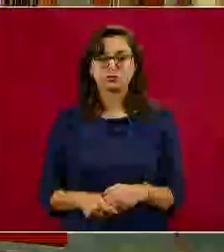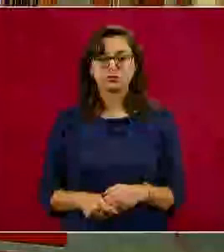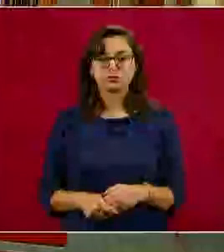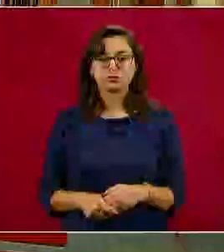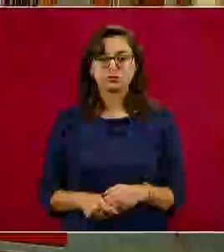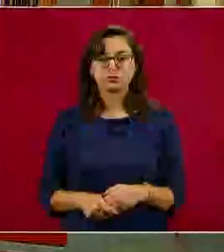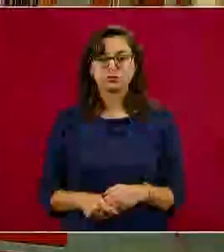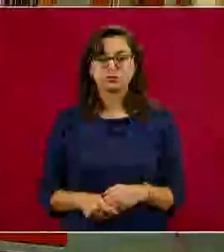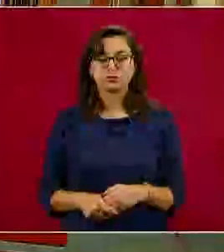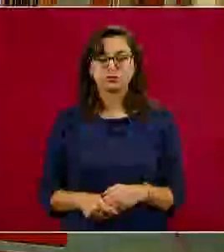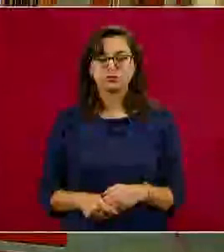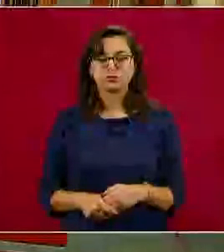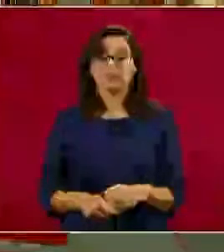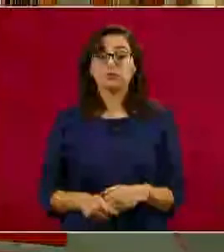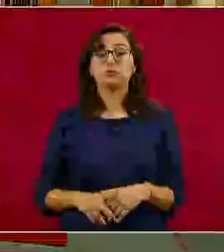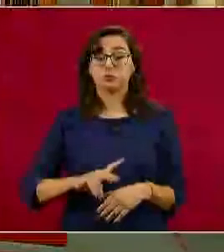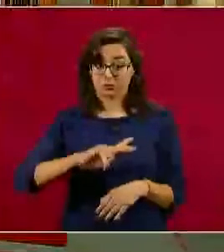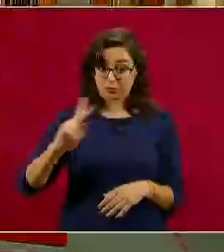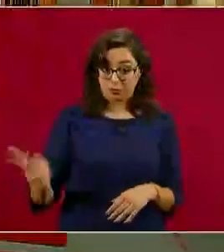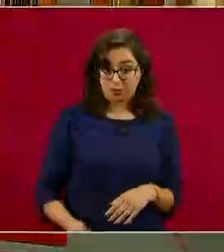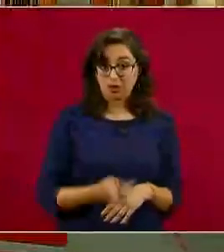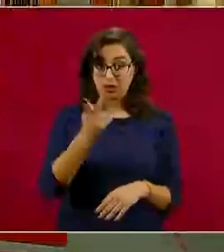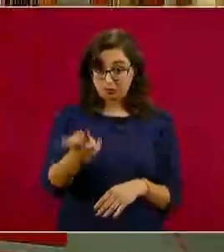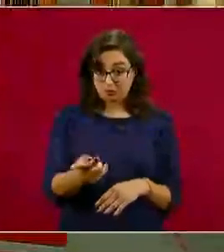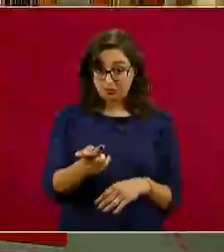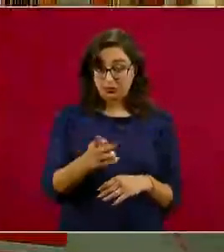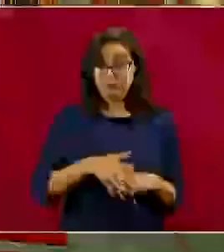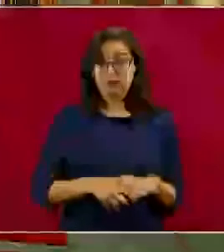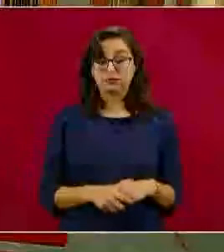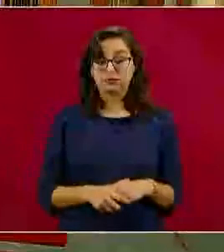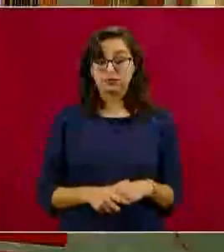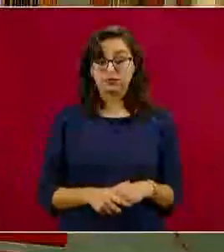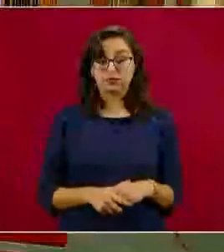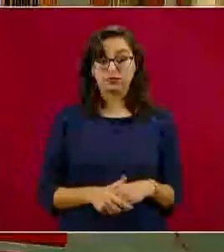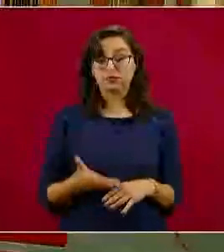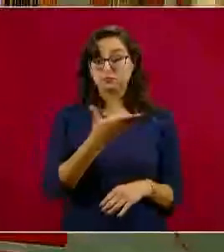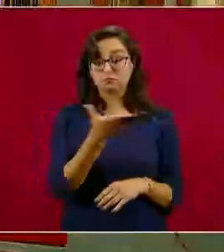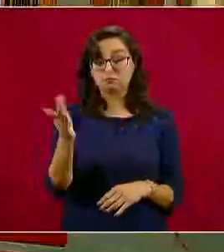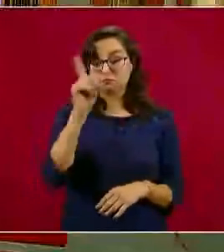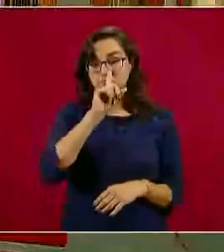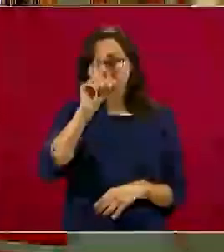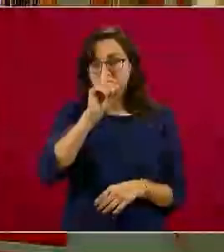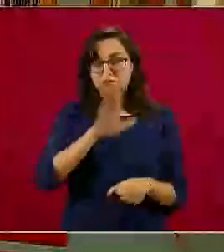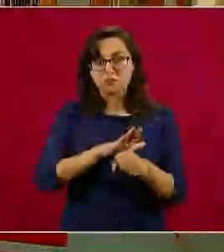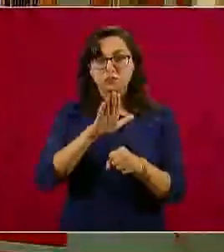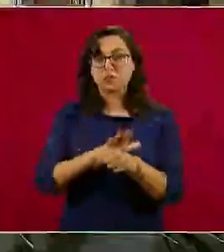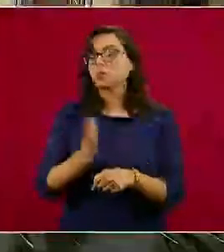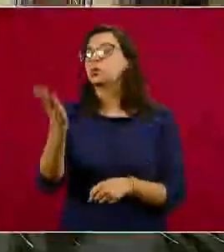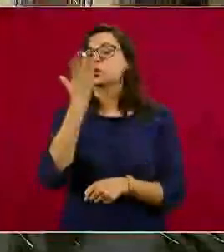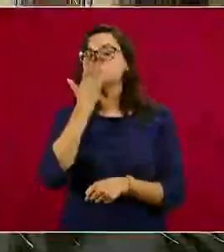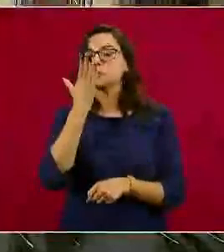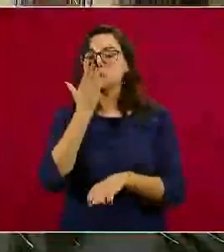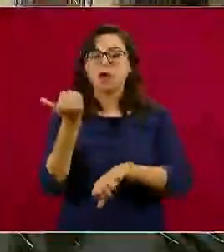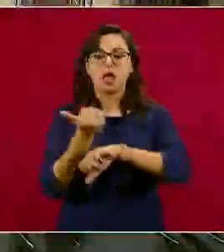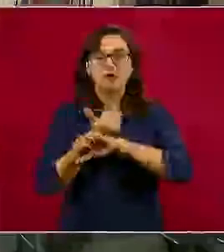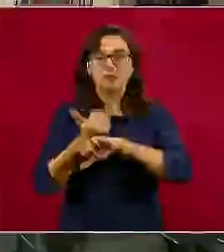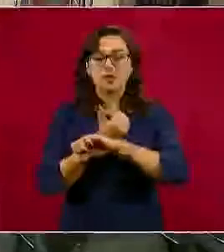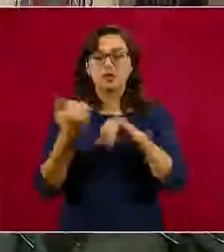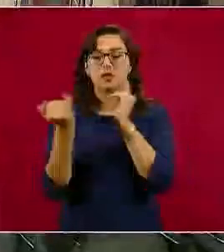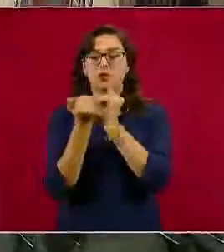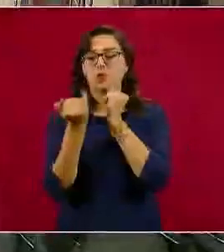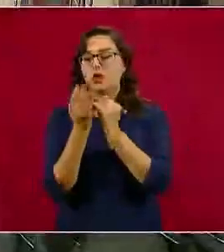la asistencia del público. La pregunta en particular es, bueno, ¿qué recomiendan ustedes al respecto? Porque, bueno, Sonora está en amarillo, ¿no? Lo mismo que Baja